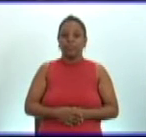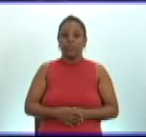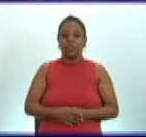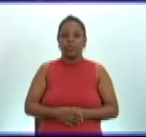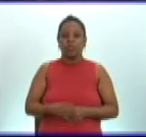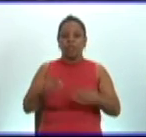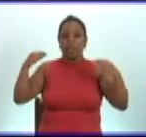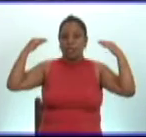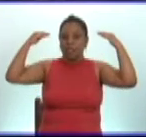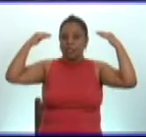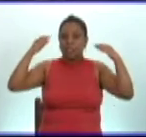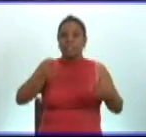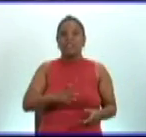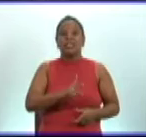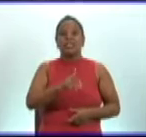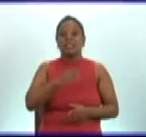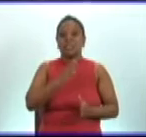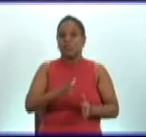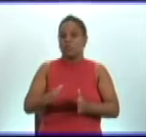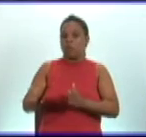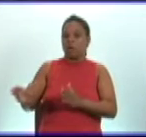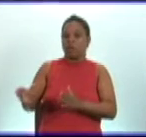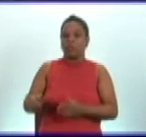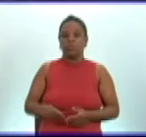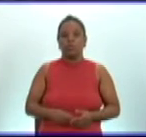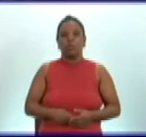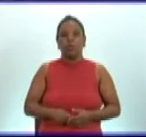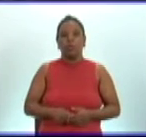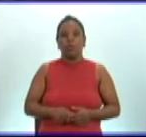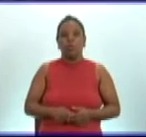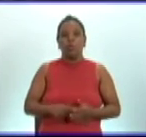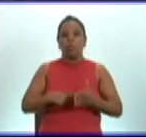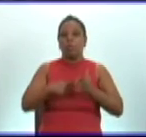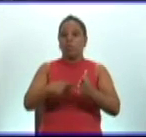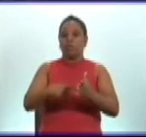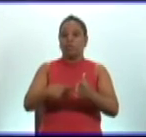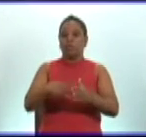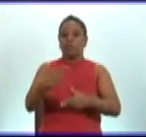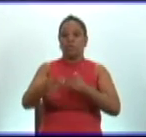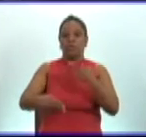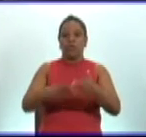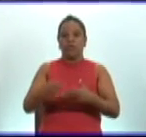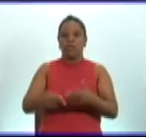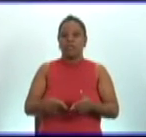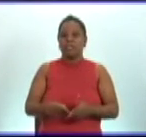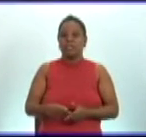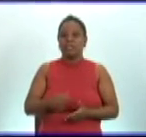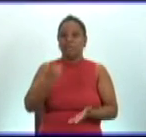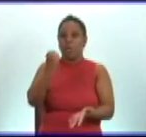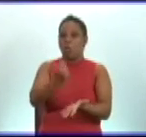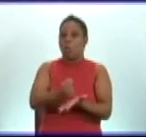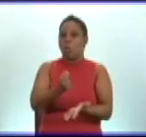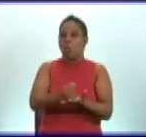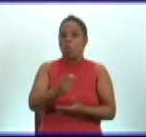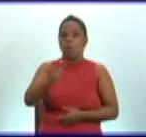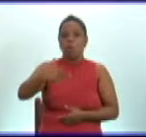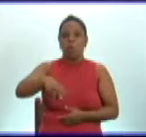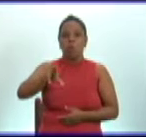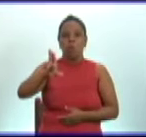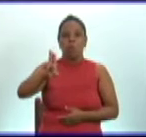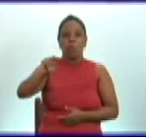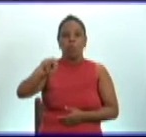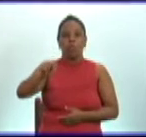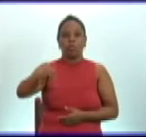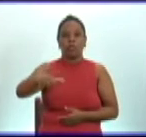un consejo y van a ser juzgados. Eso no tiene sentido. Pero ¿cómo van a hacer eso? Solo